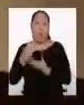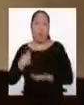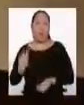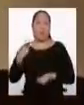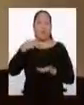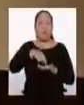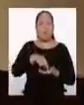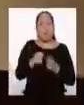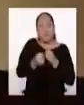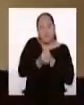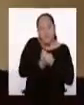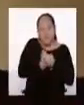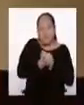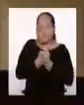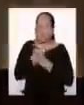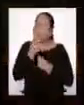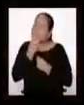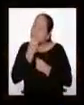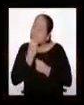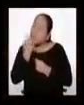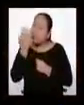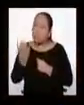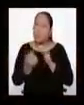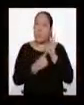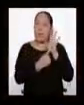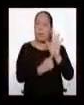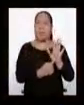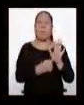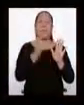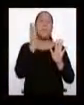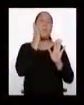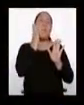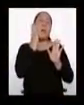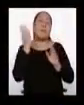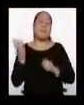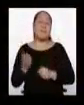con mucho cariño, mucho amor y mucho feeling les presento a mi mamá.